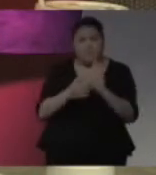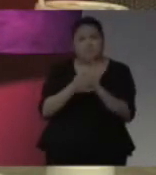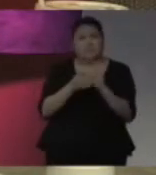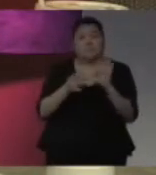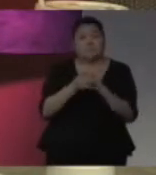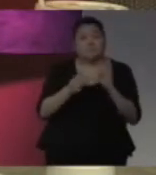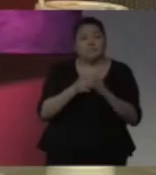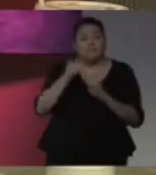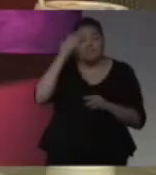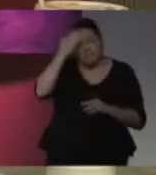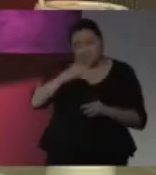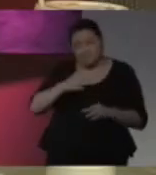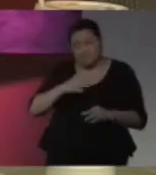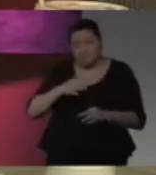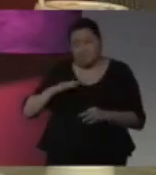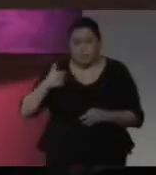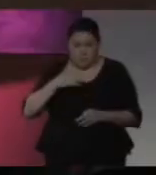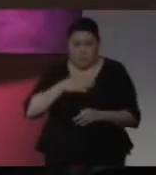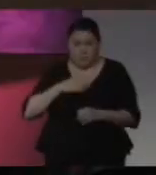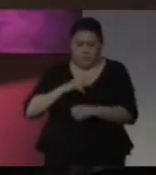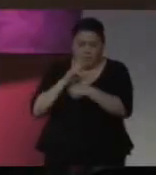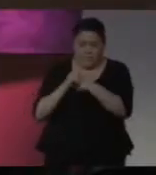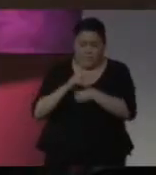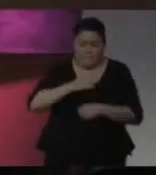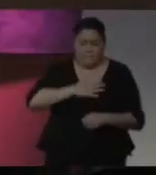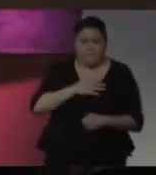un espacio situado como el guatemalteco,